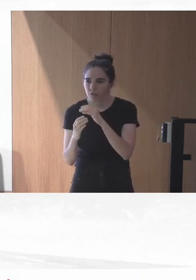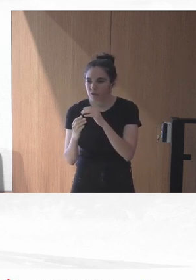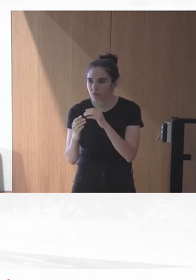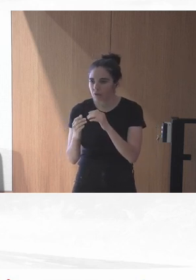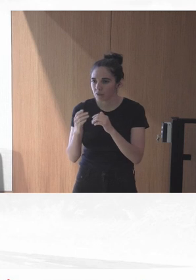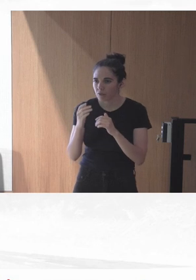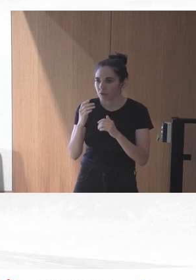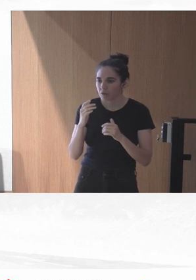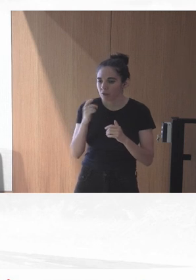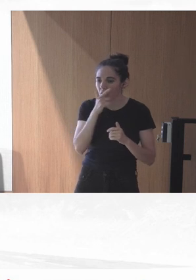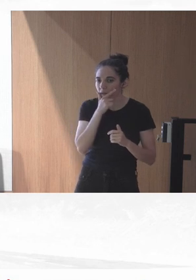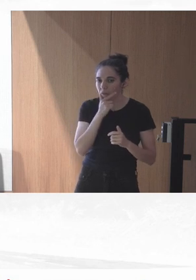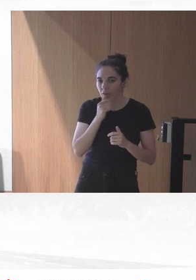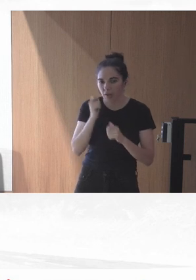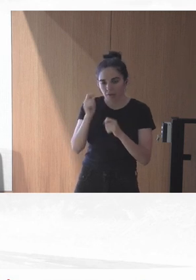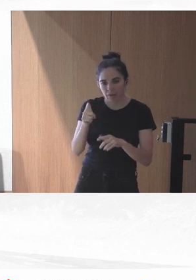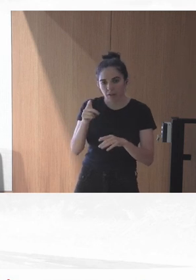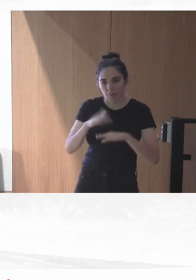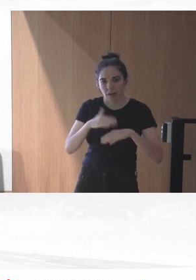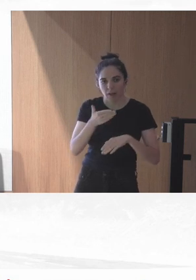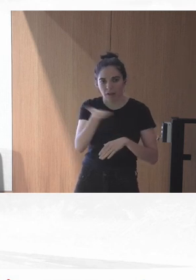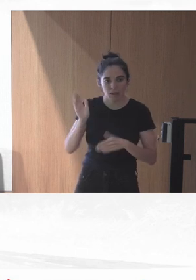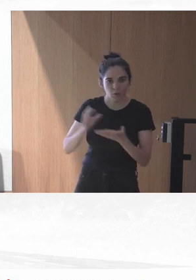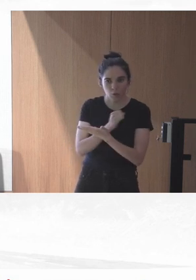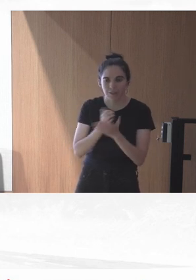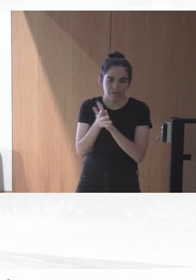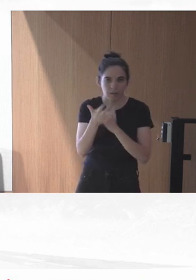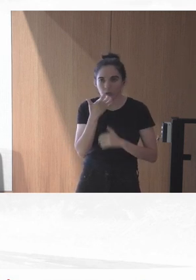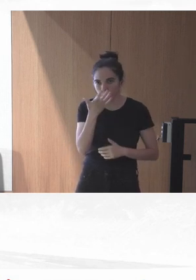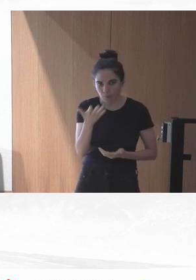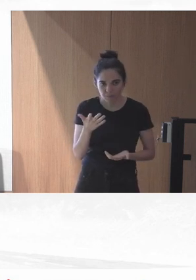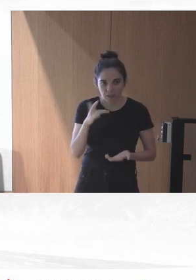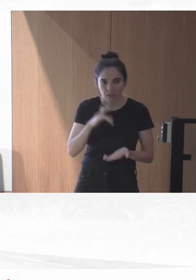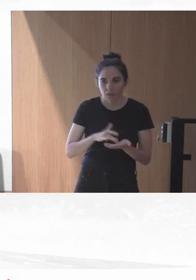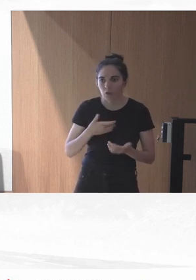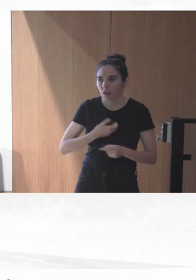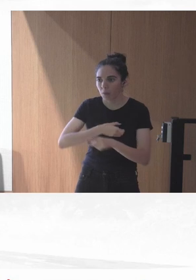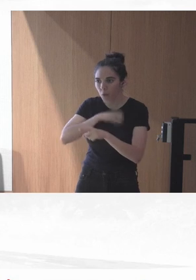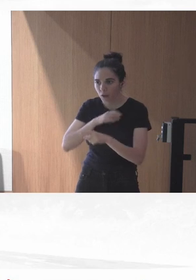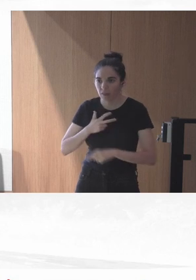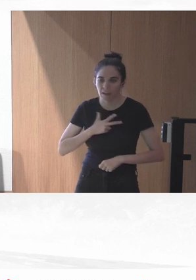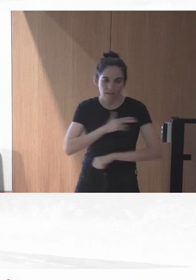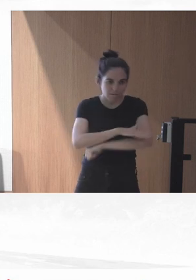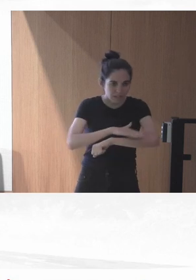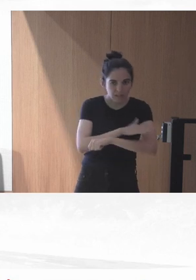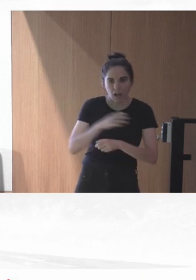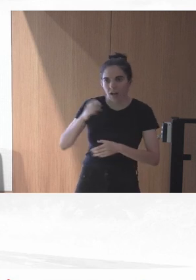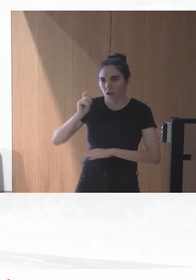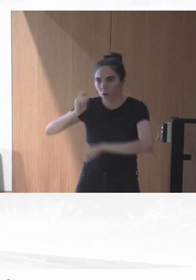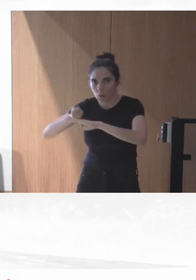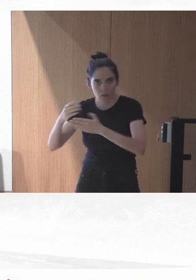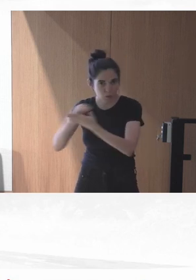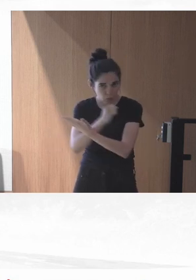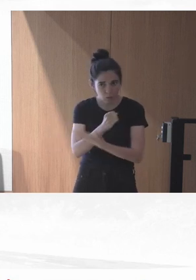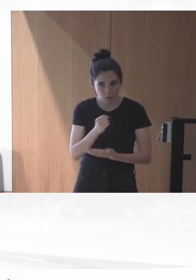para todos los actores, por ejemplo, la comunicación con la policía, fiscales y jueces, es decir,